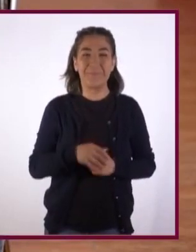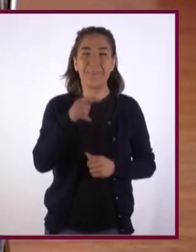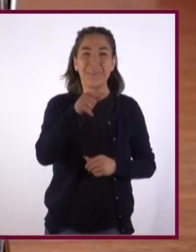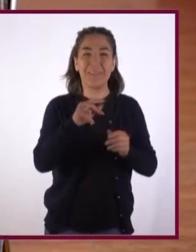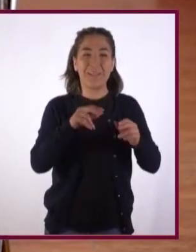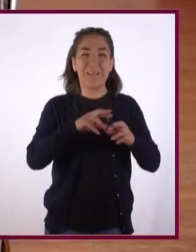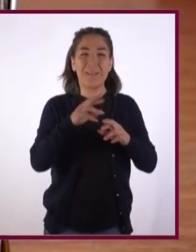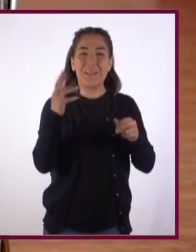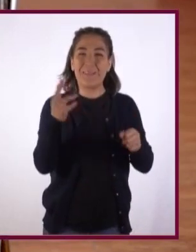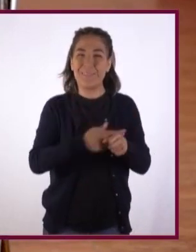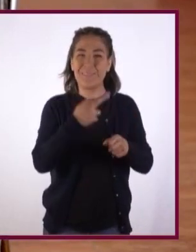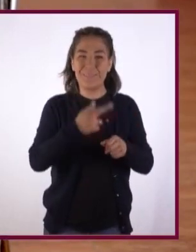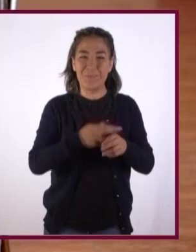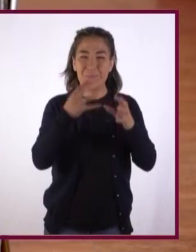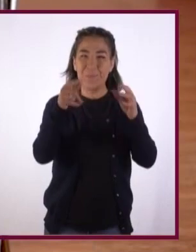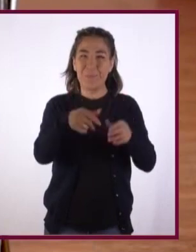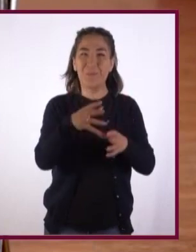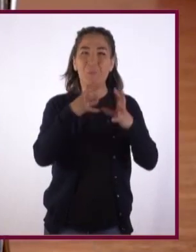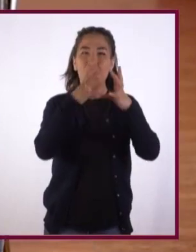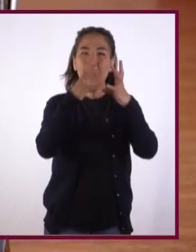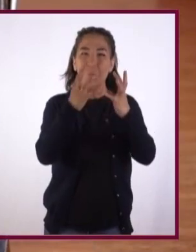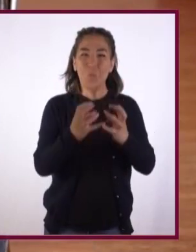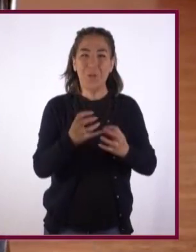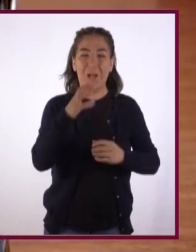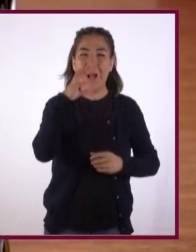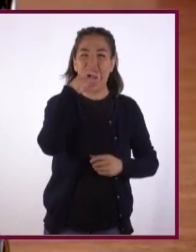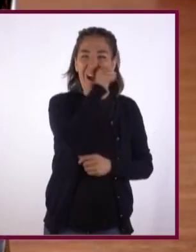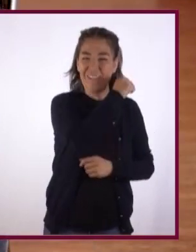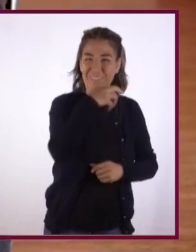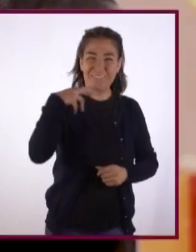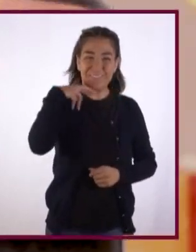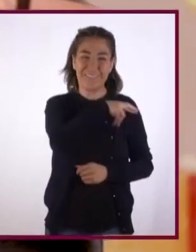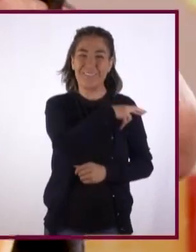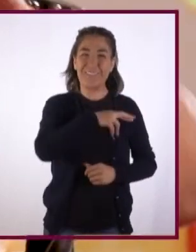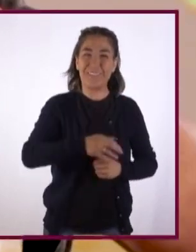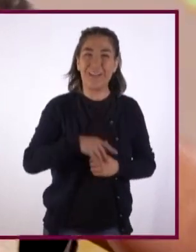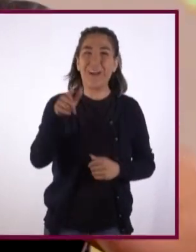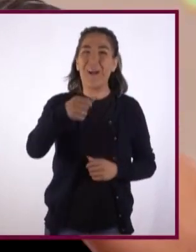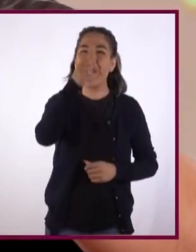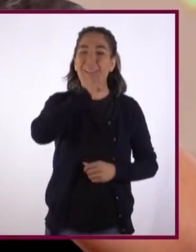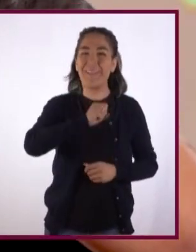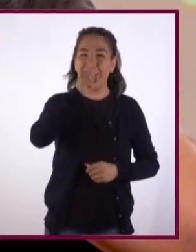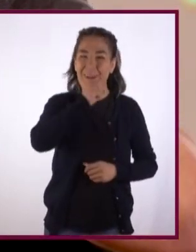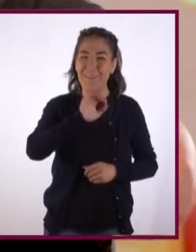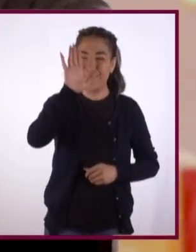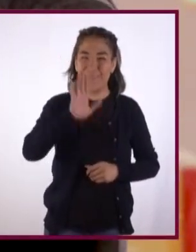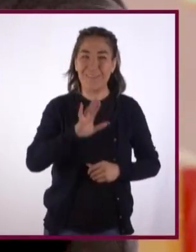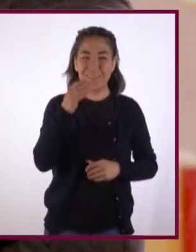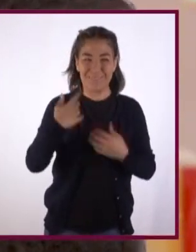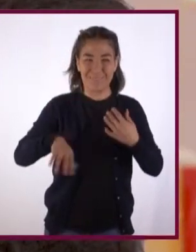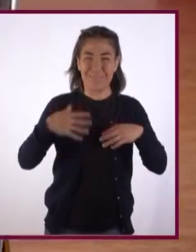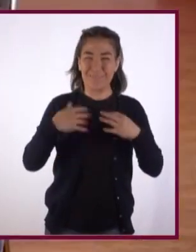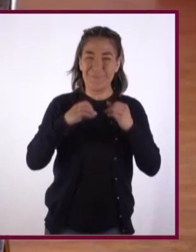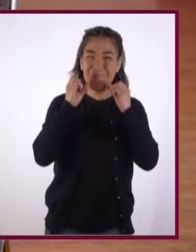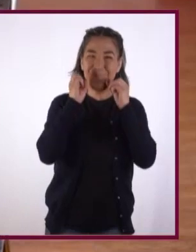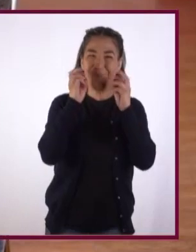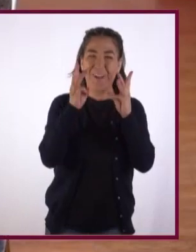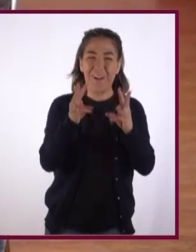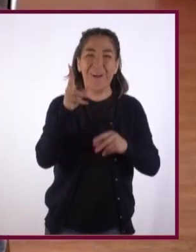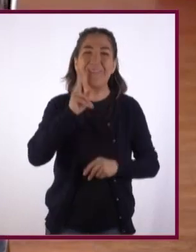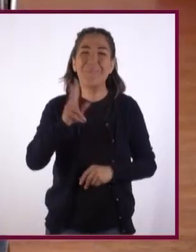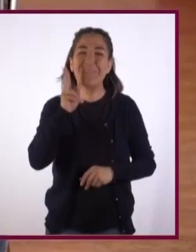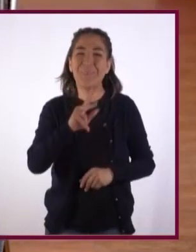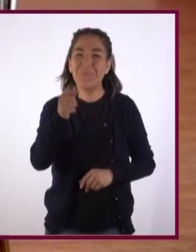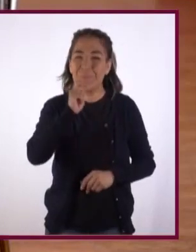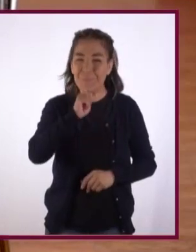Aquí tienes un refrescante congelado en caliente, o sea, un helado instantáneo, Dismara. ¡Guau! Me sorprendes, Ernesto.